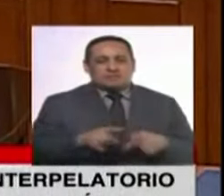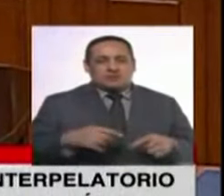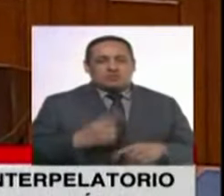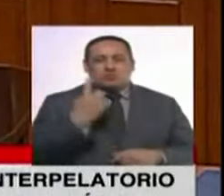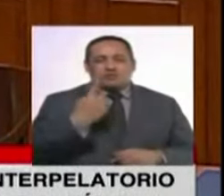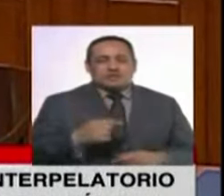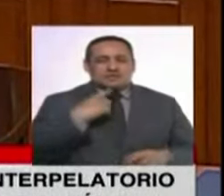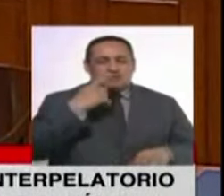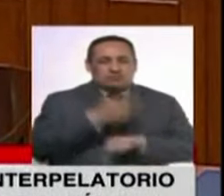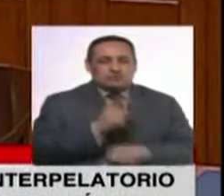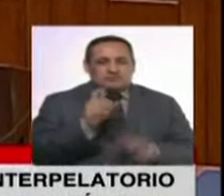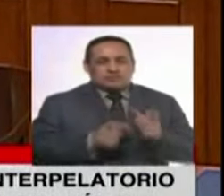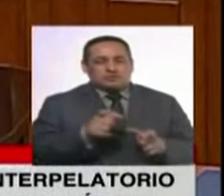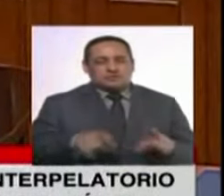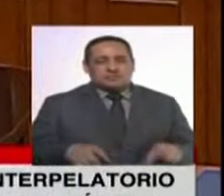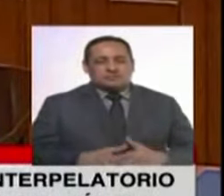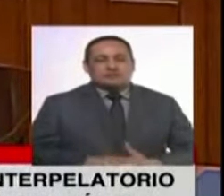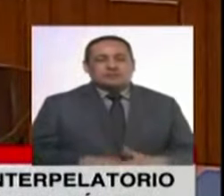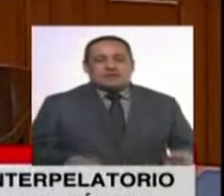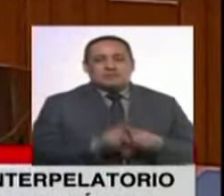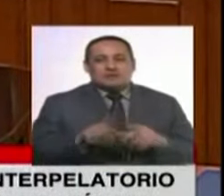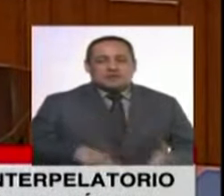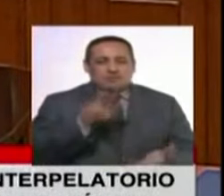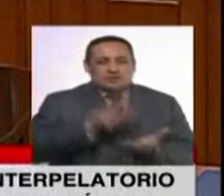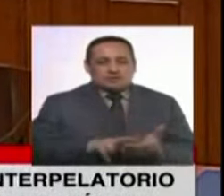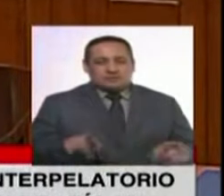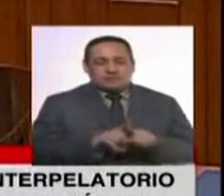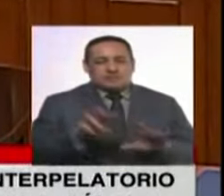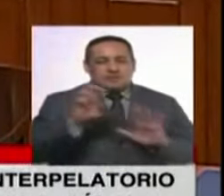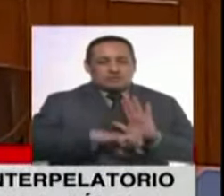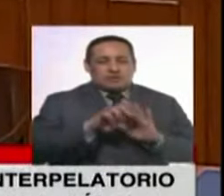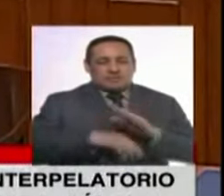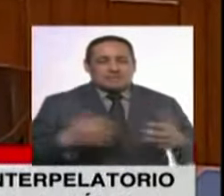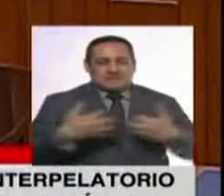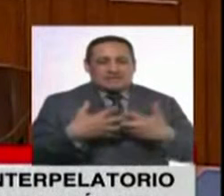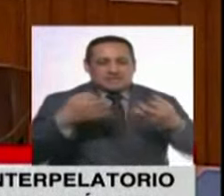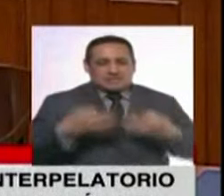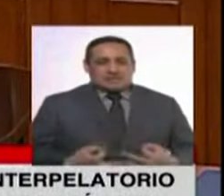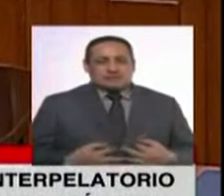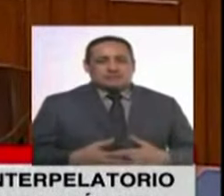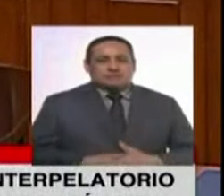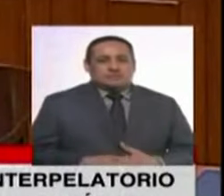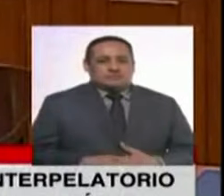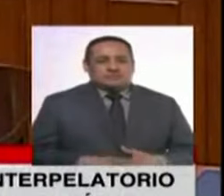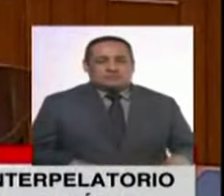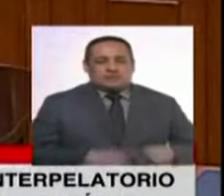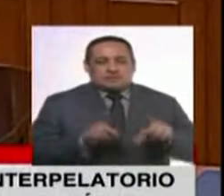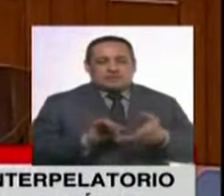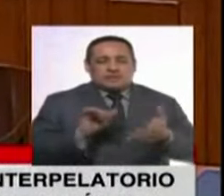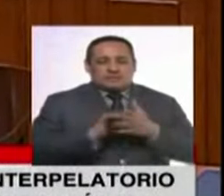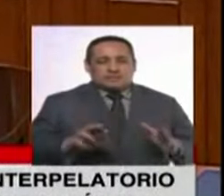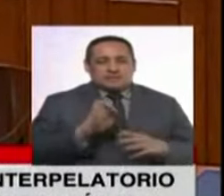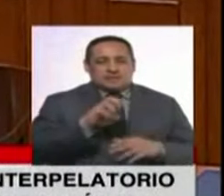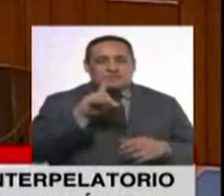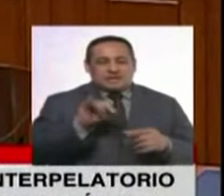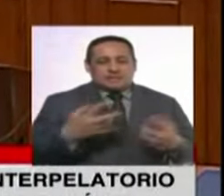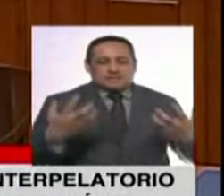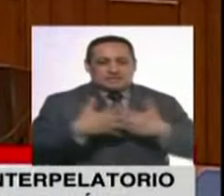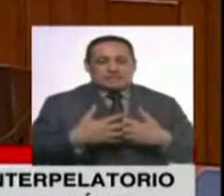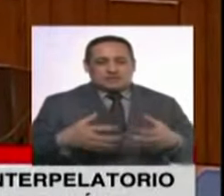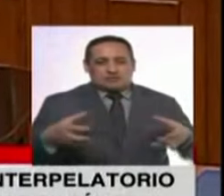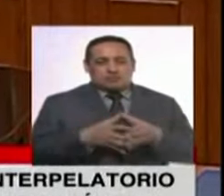única denuncias ciudadanas la aprobación del programa de integridad la conformación de red de integridad